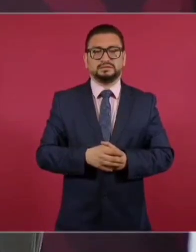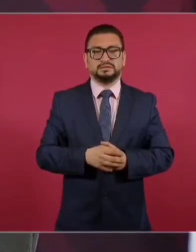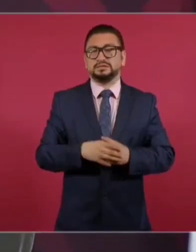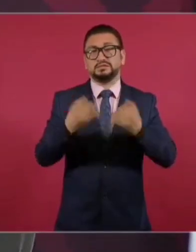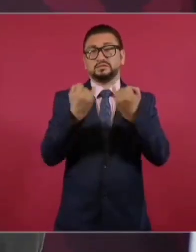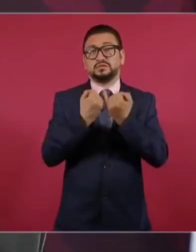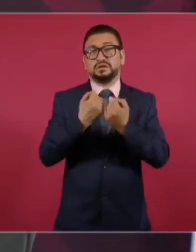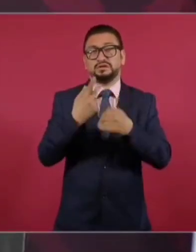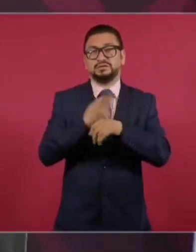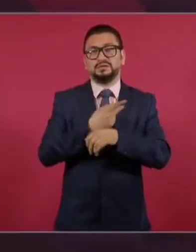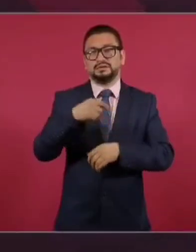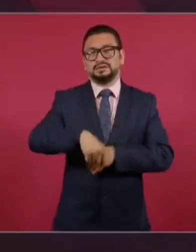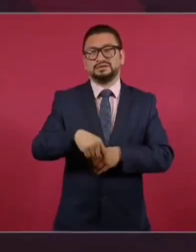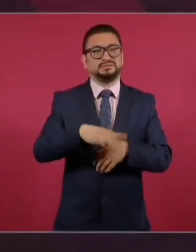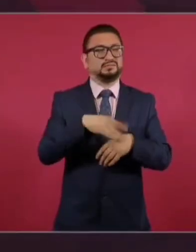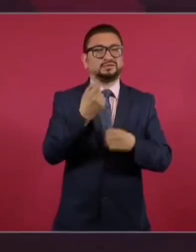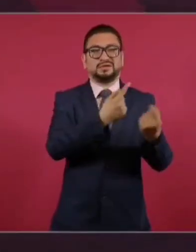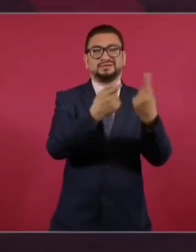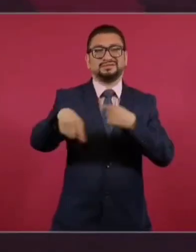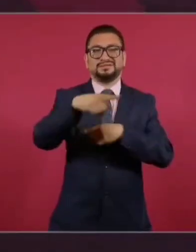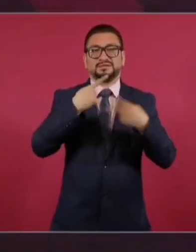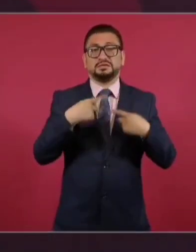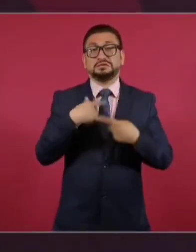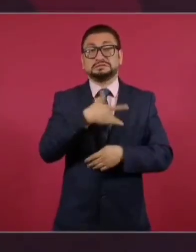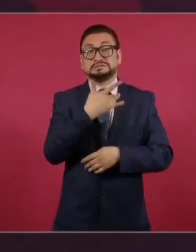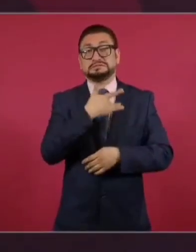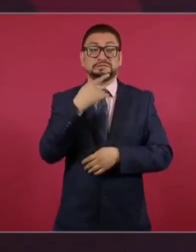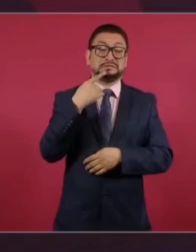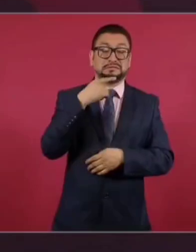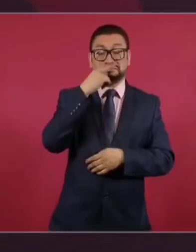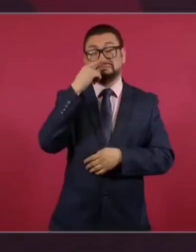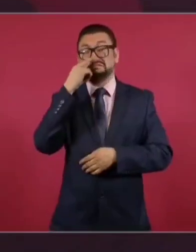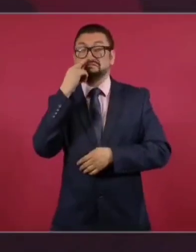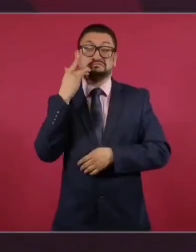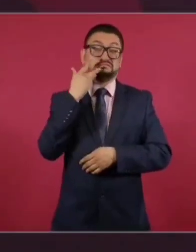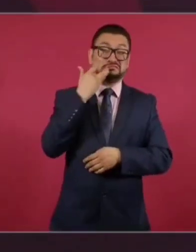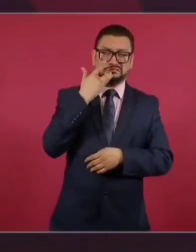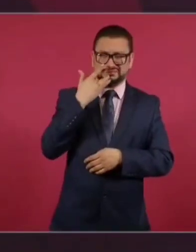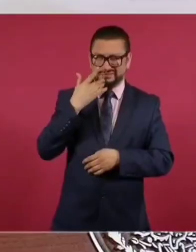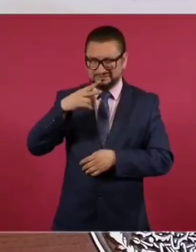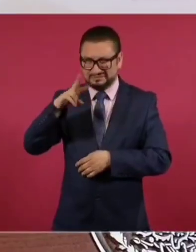que hay quienes se sienten fifís y pues no lo son,